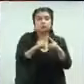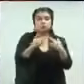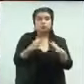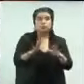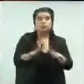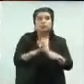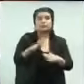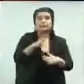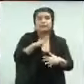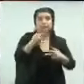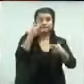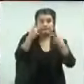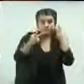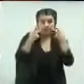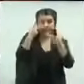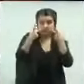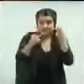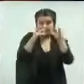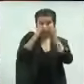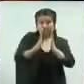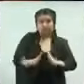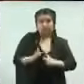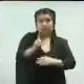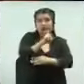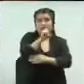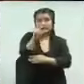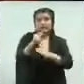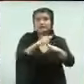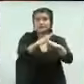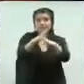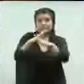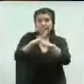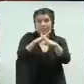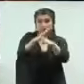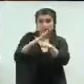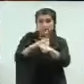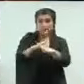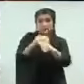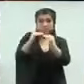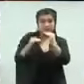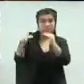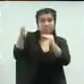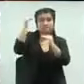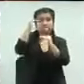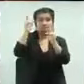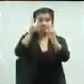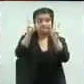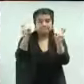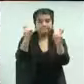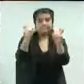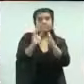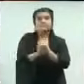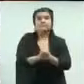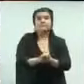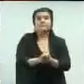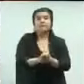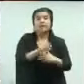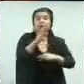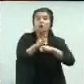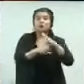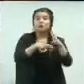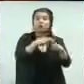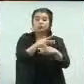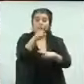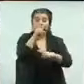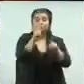se tuvo la visita de la Auditoría de Seguridad de OASI, es la máxima autoridad en materia de este tema a nivel mundial, y